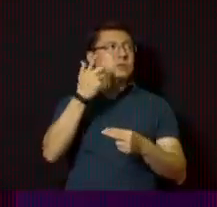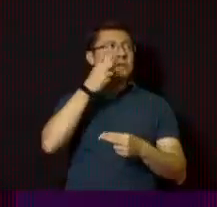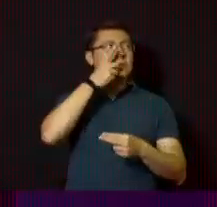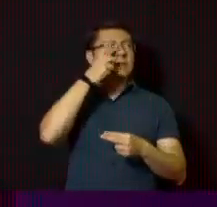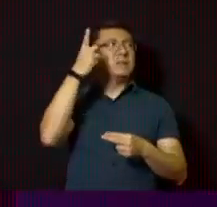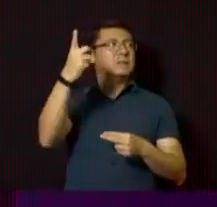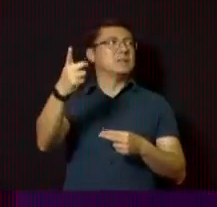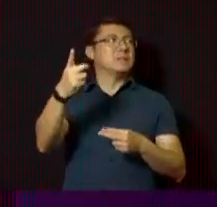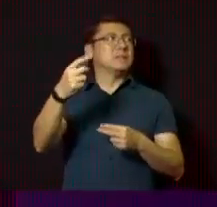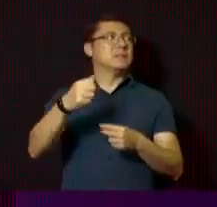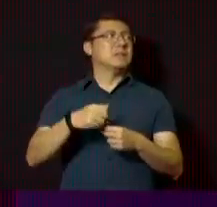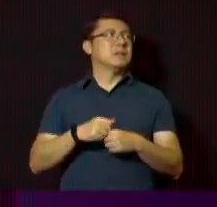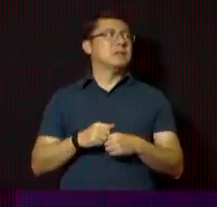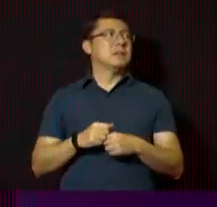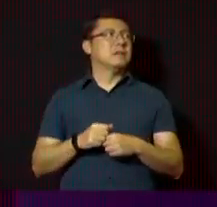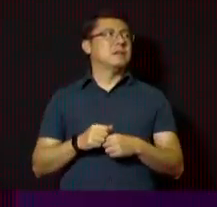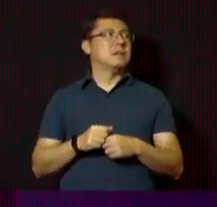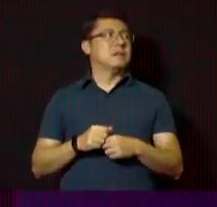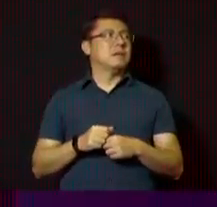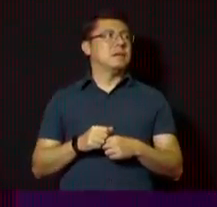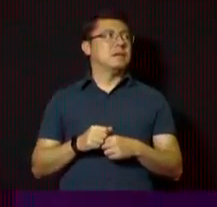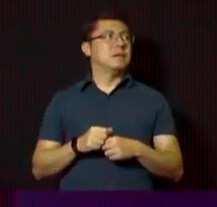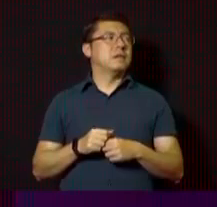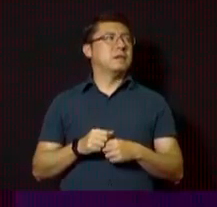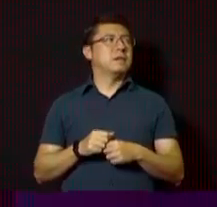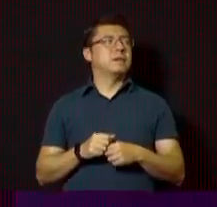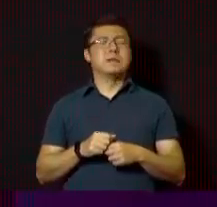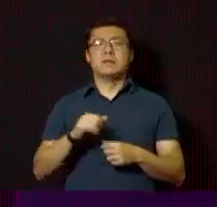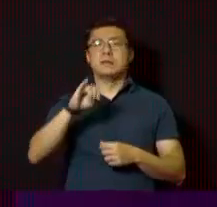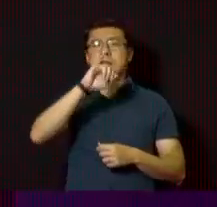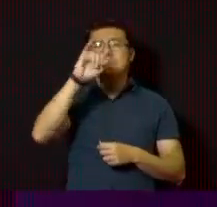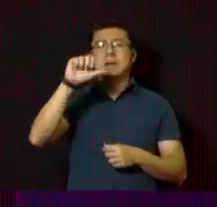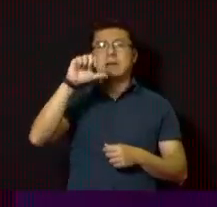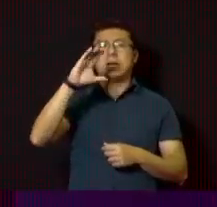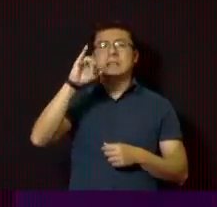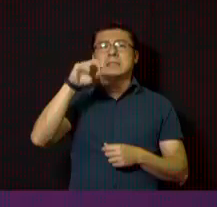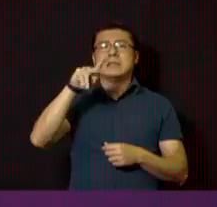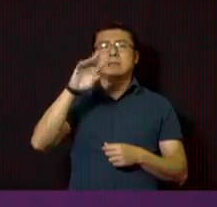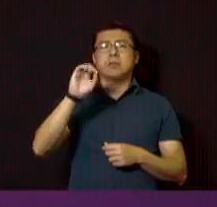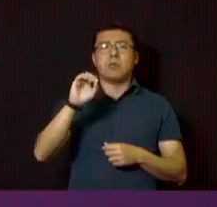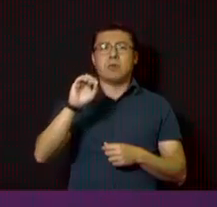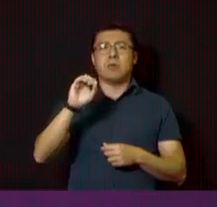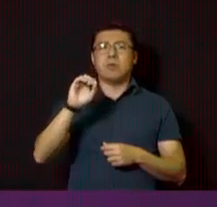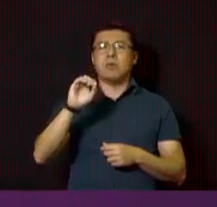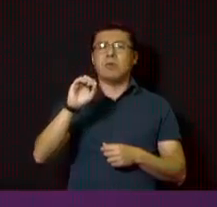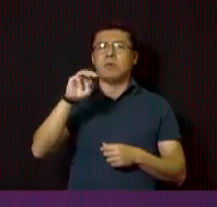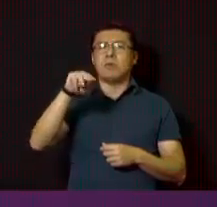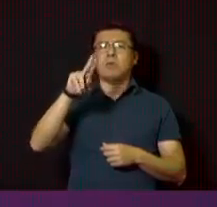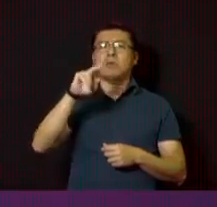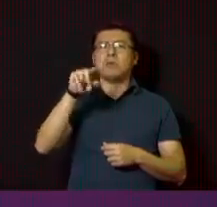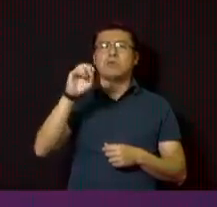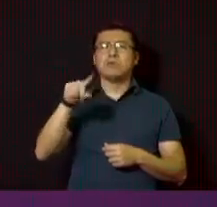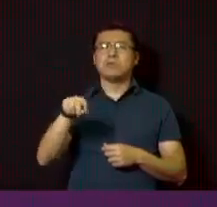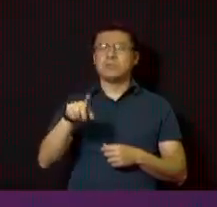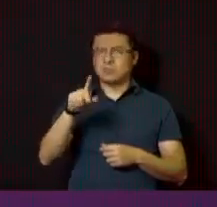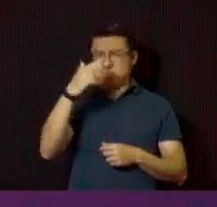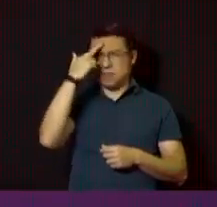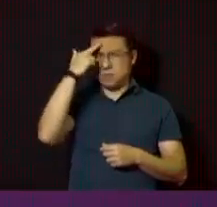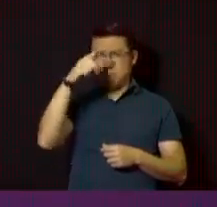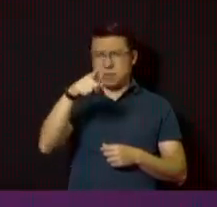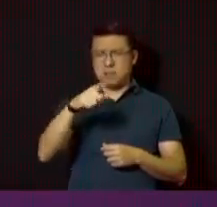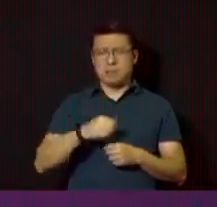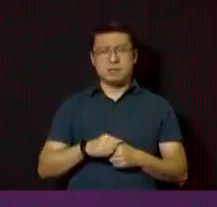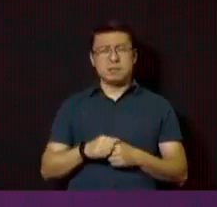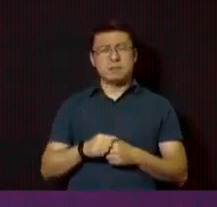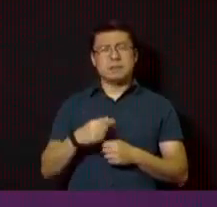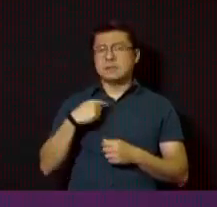qué sientes, y qué te acuerdas de Jacinto Muñoz. Uy, bueno, Jacinto, yo lo veo en